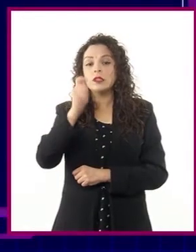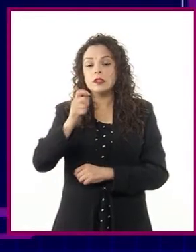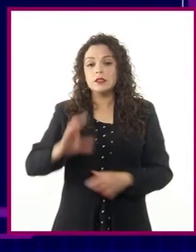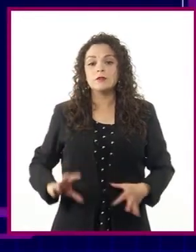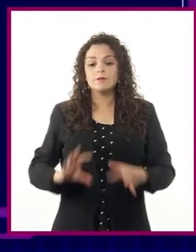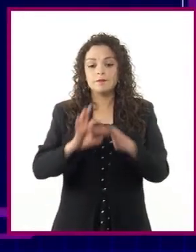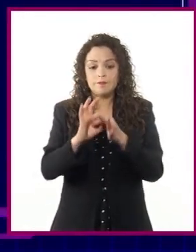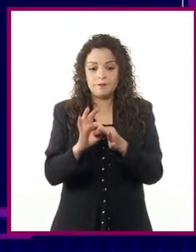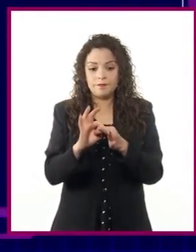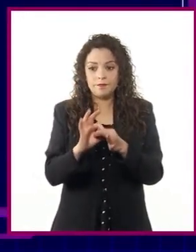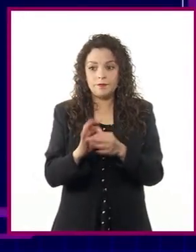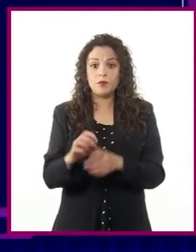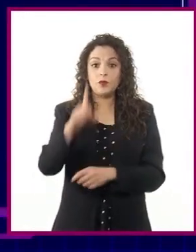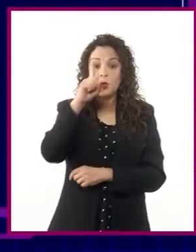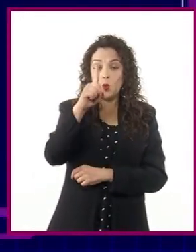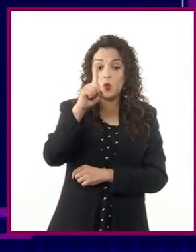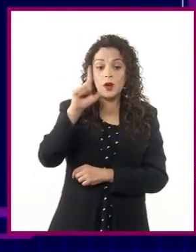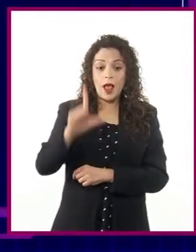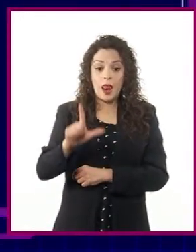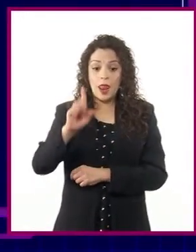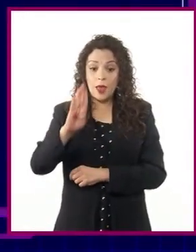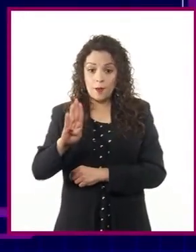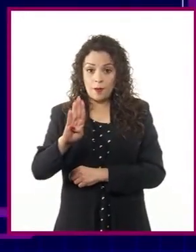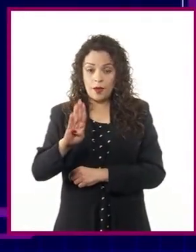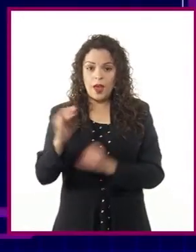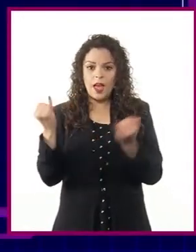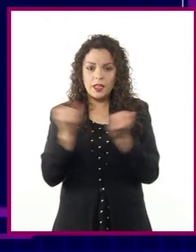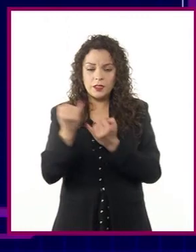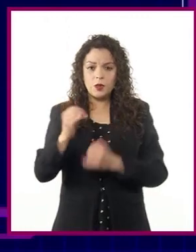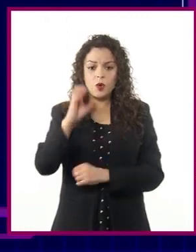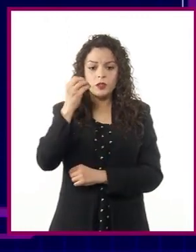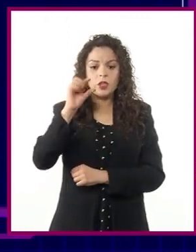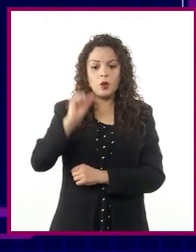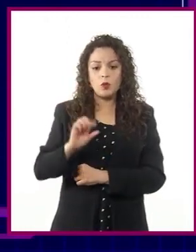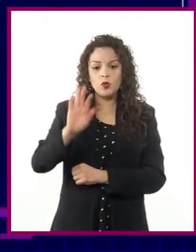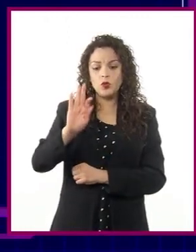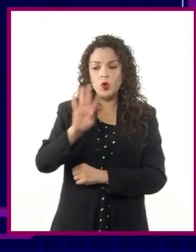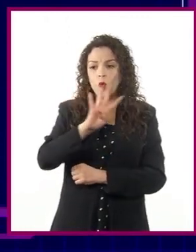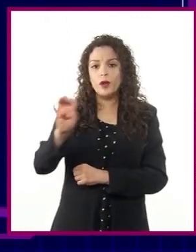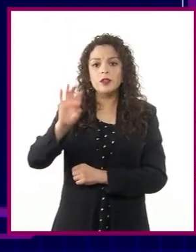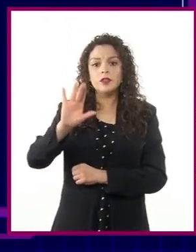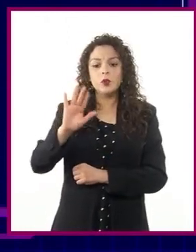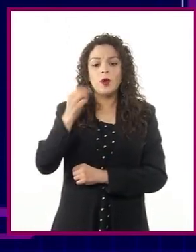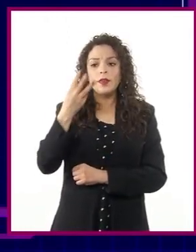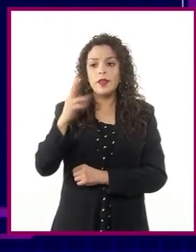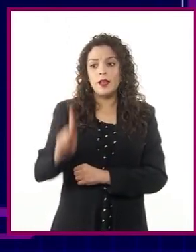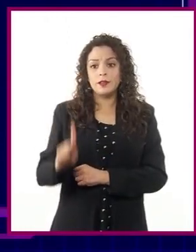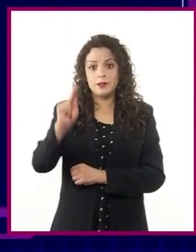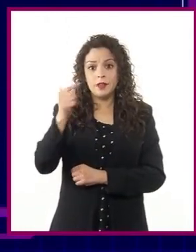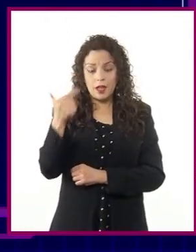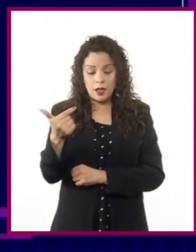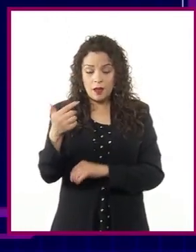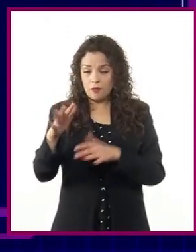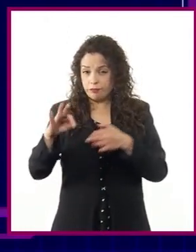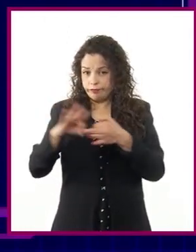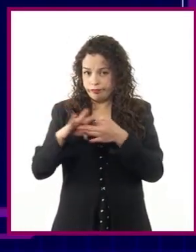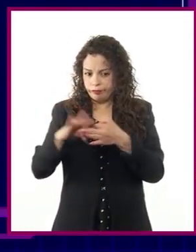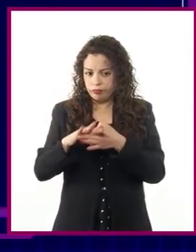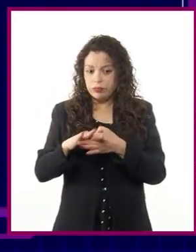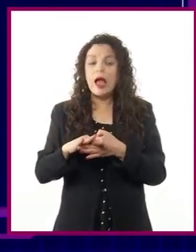proporcionalidad. Si una libra equivale a 0.453 kilogramos aproximadamente,